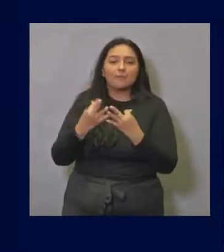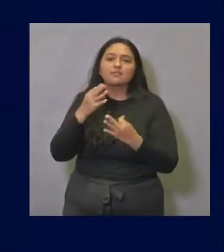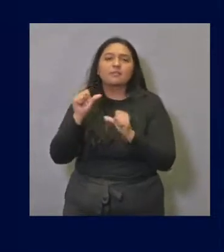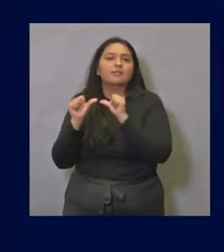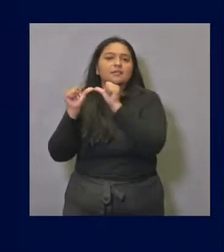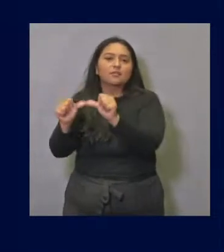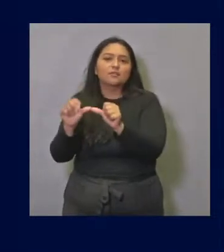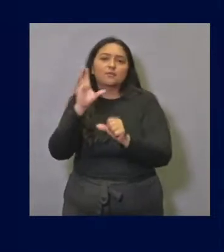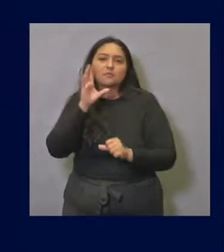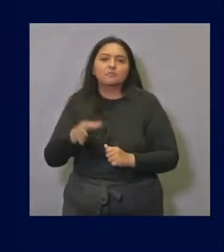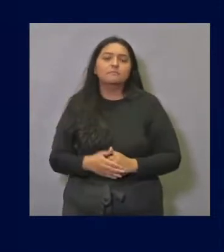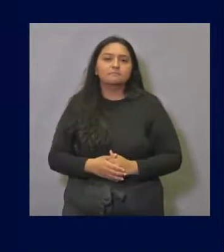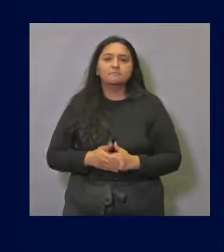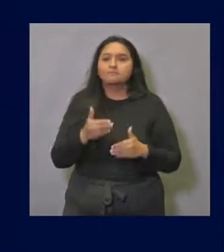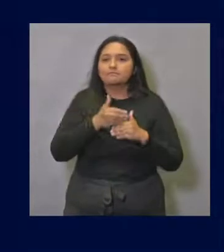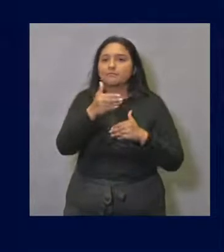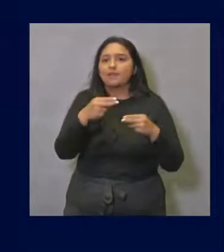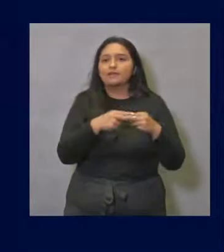please.